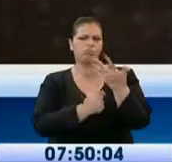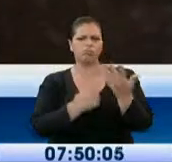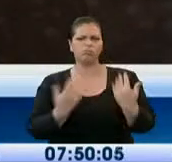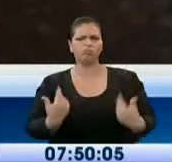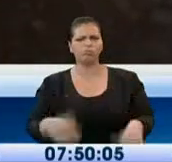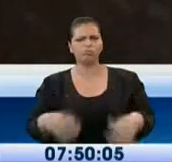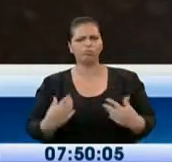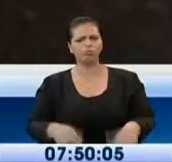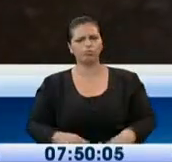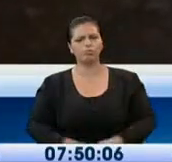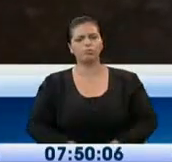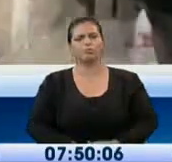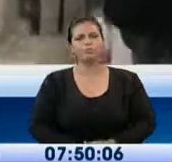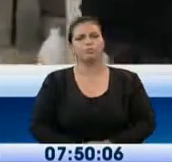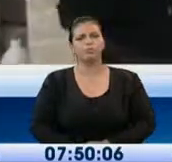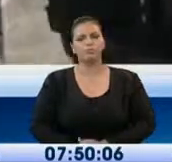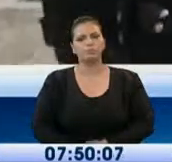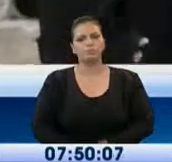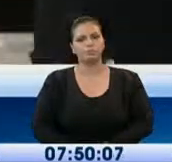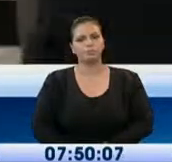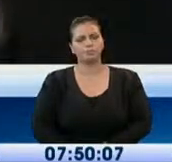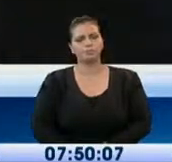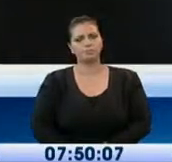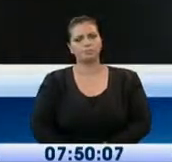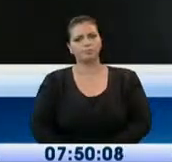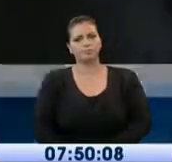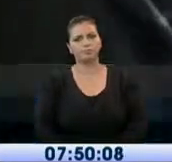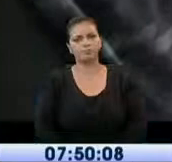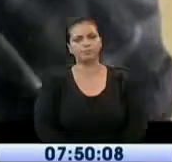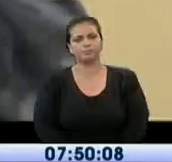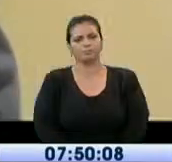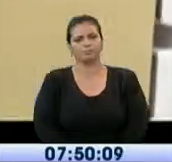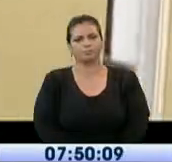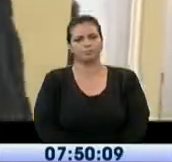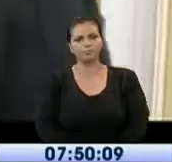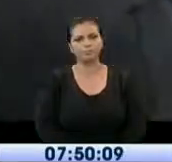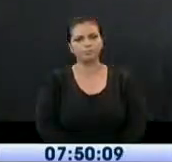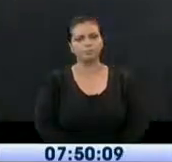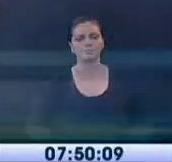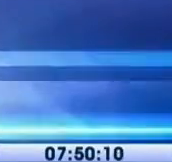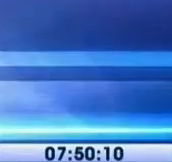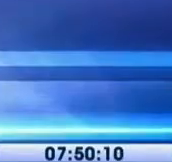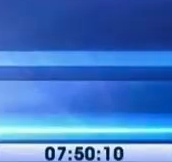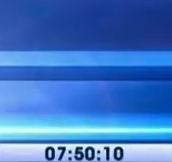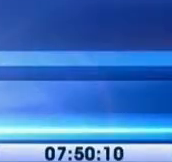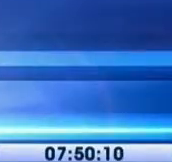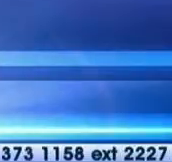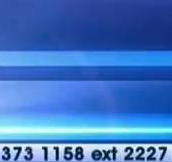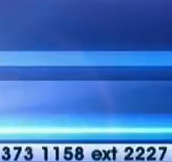sus antecedentes negativos. Informó Darwin Altamirano.